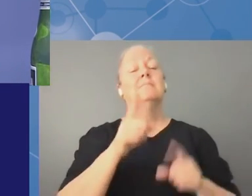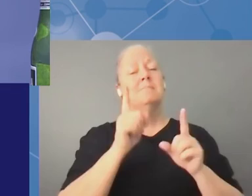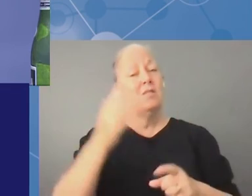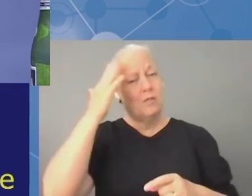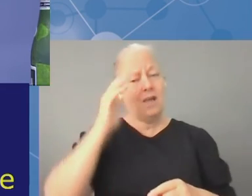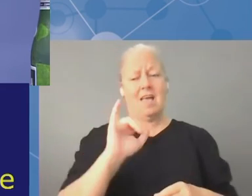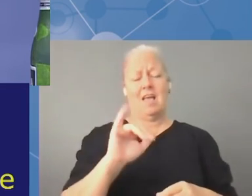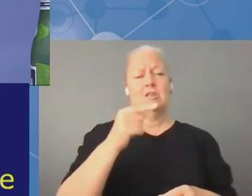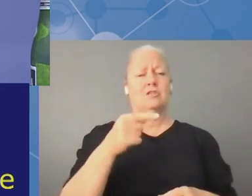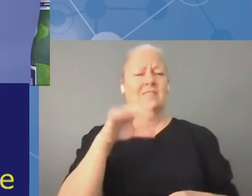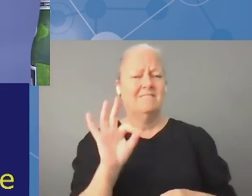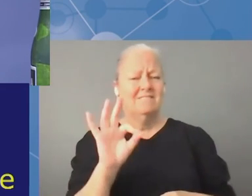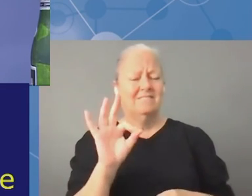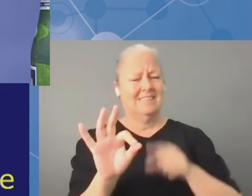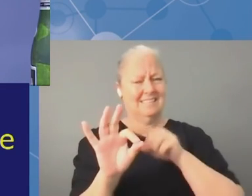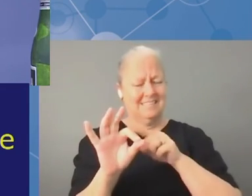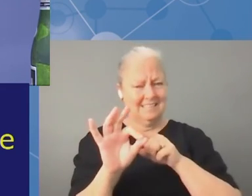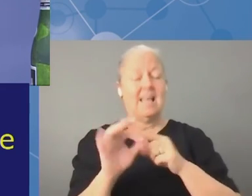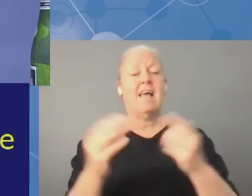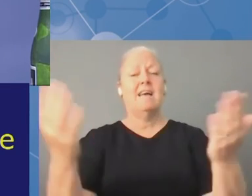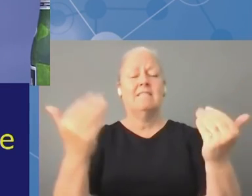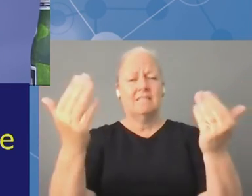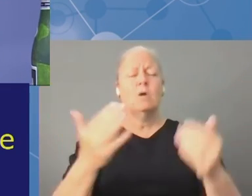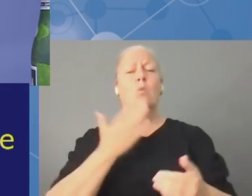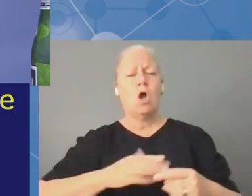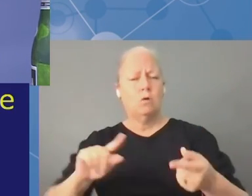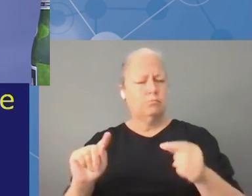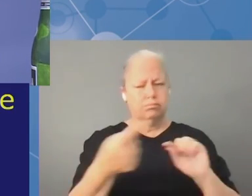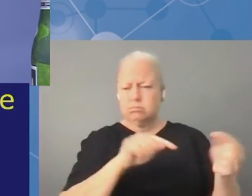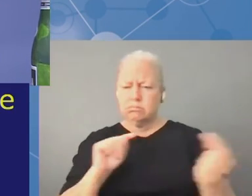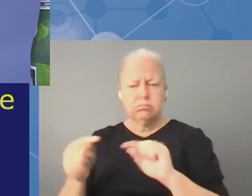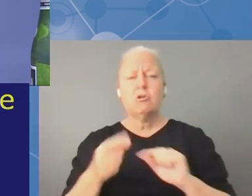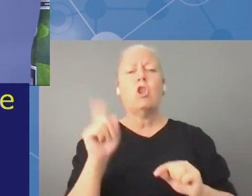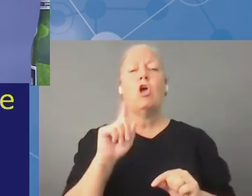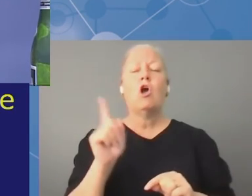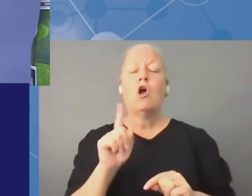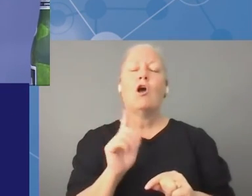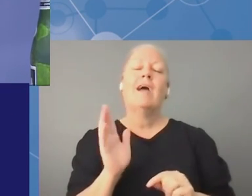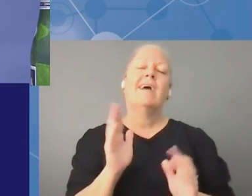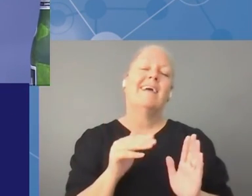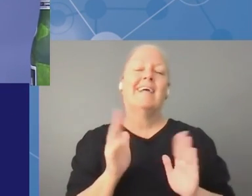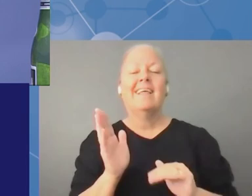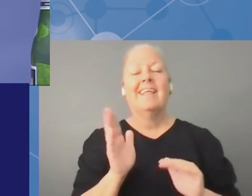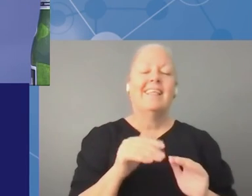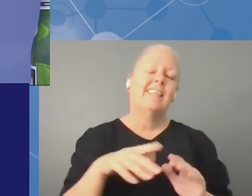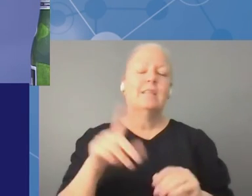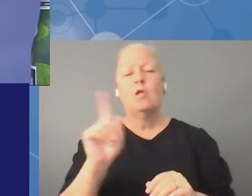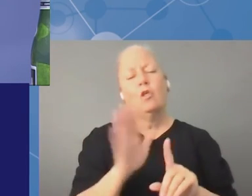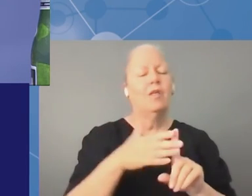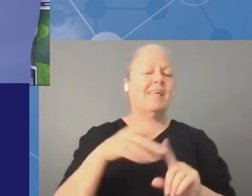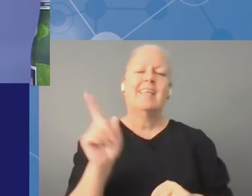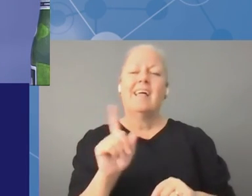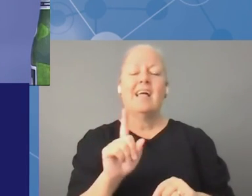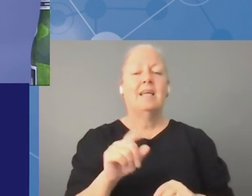Otra cuestión es que siempre tenemos que recordar que IGF es también una